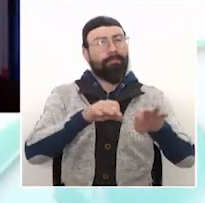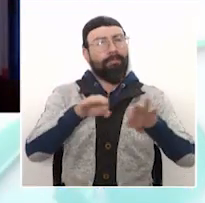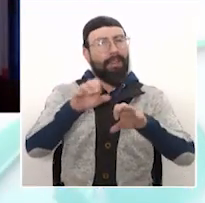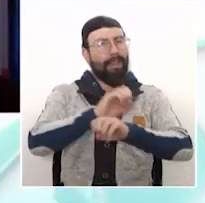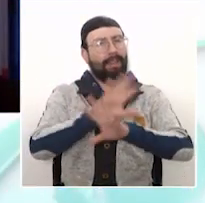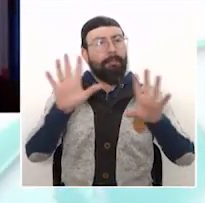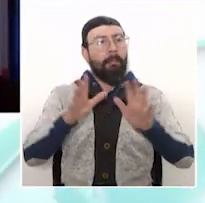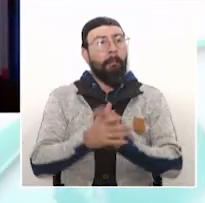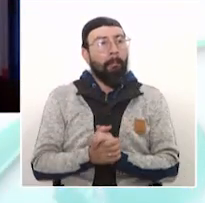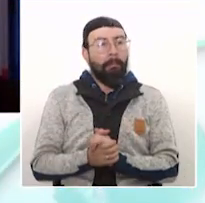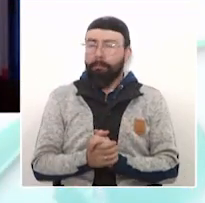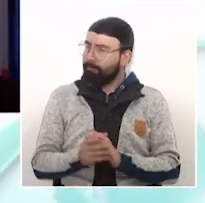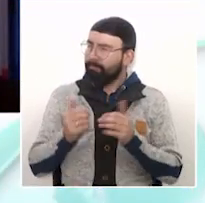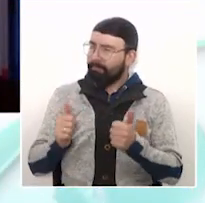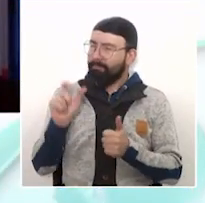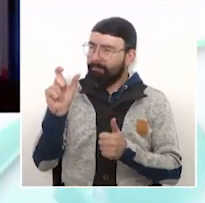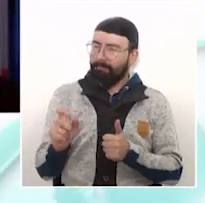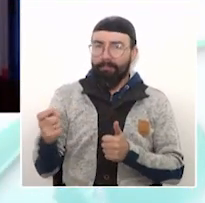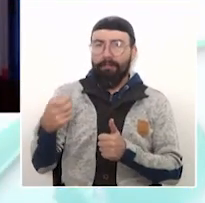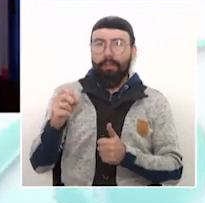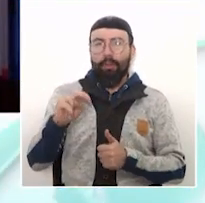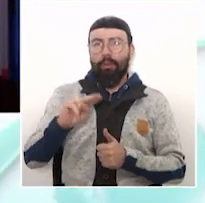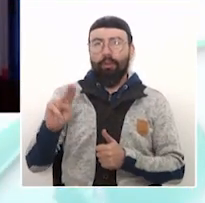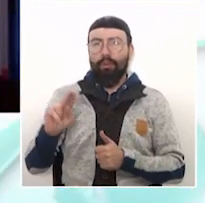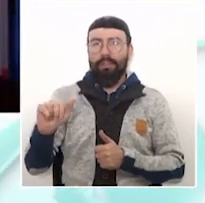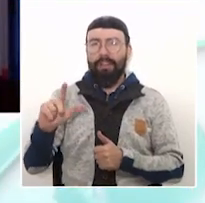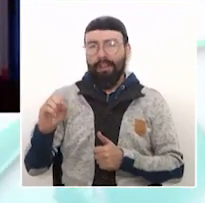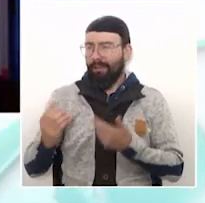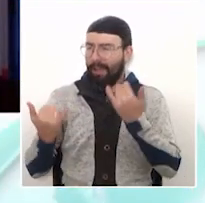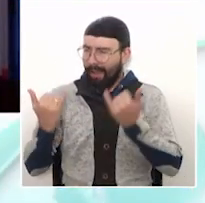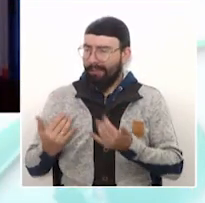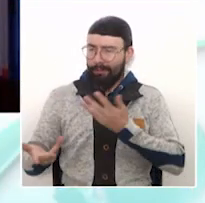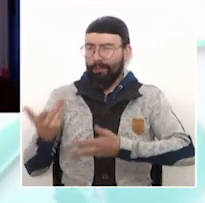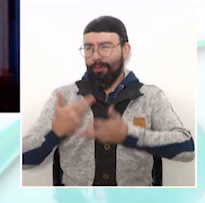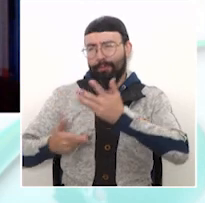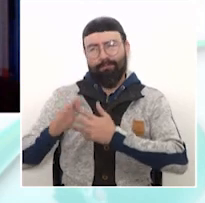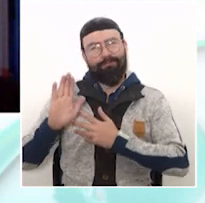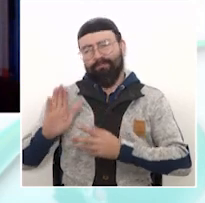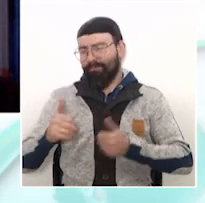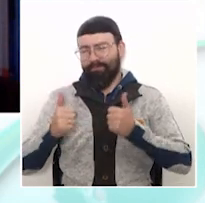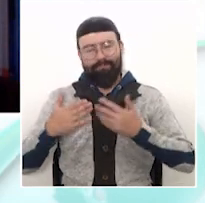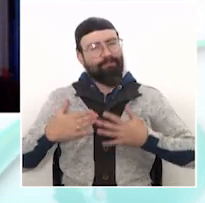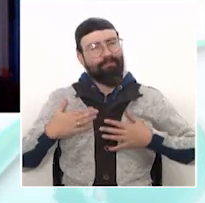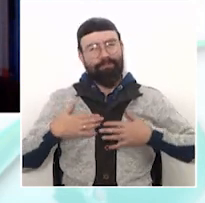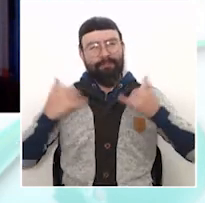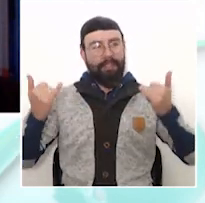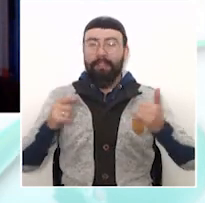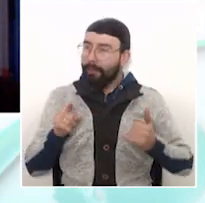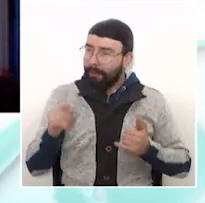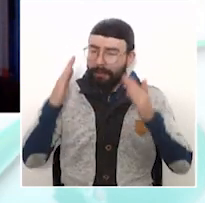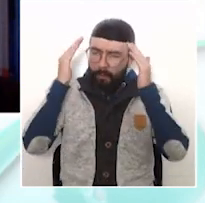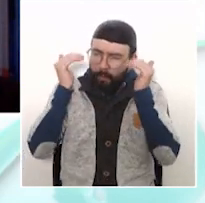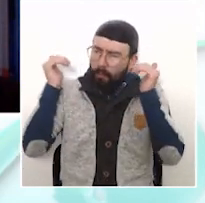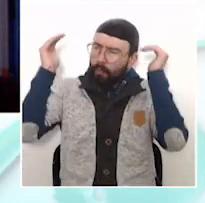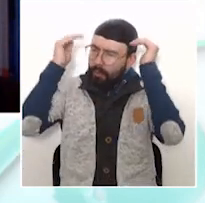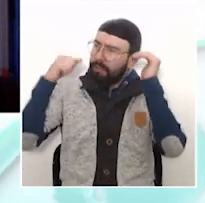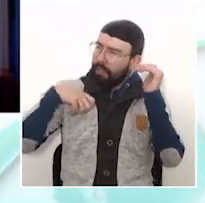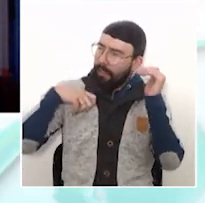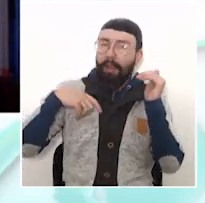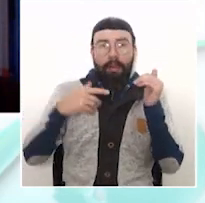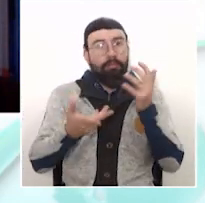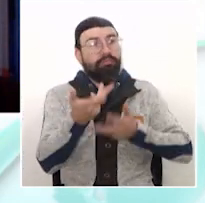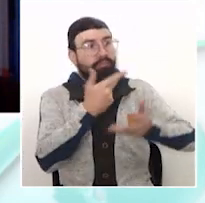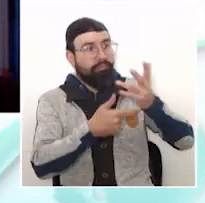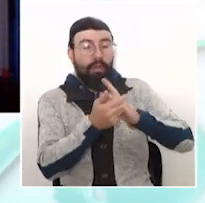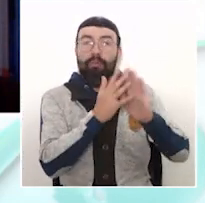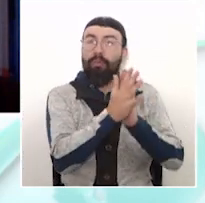Qué bueno, Gonzalo, estar contigo en este momento. De verdad que es una felicidad muy grande compartir esa sabiduría que tú tienes con todas las personas y hablar de estos